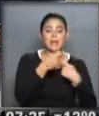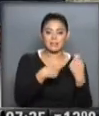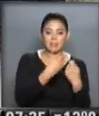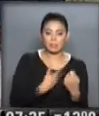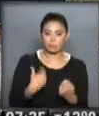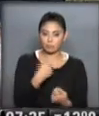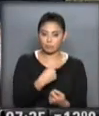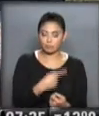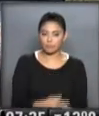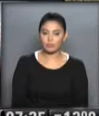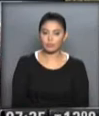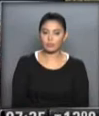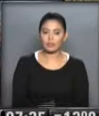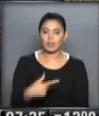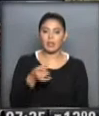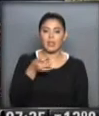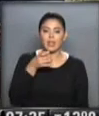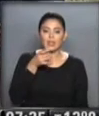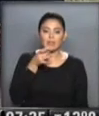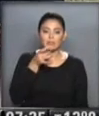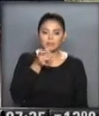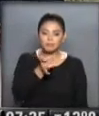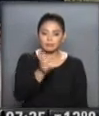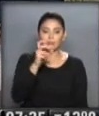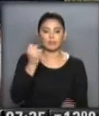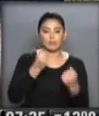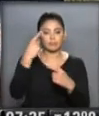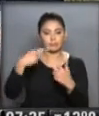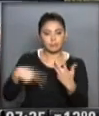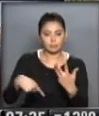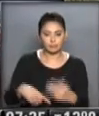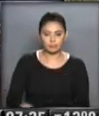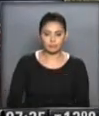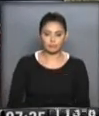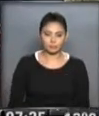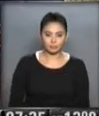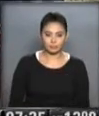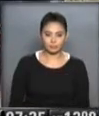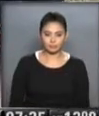Estado de Transporte Ferroviario y Cargas y Logística.